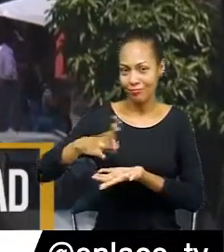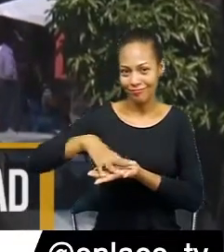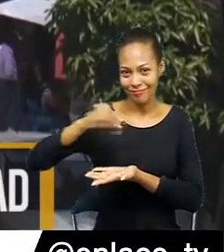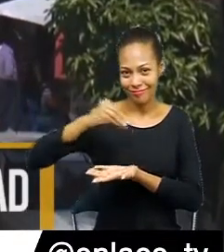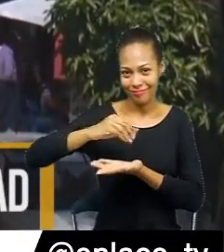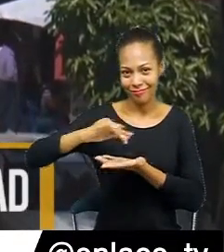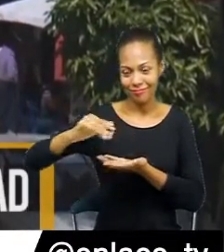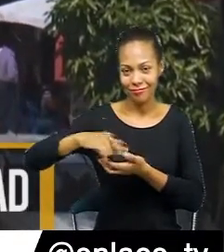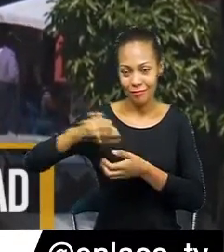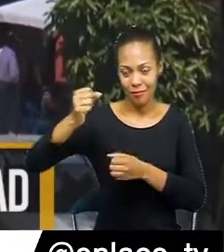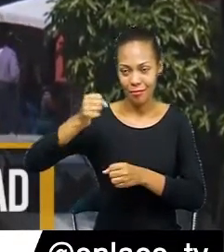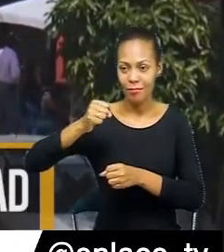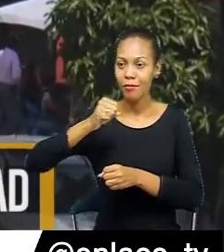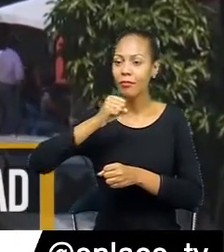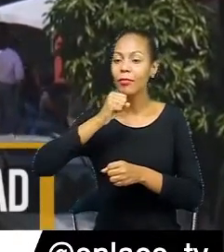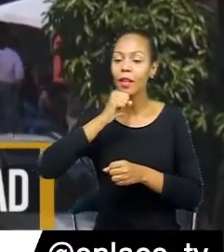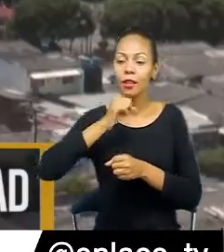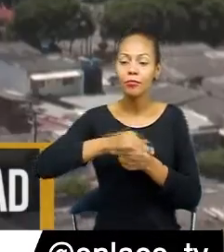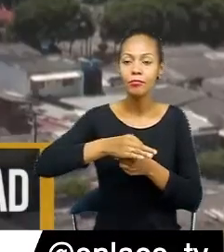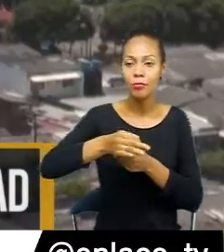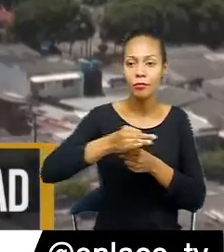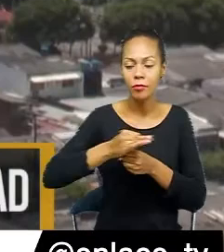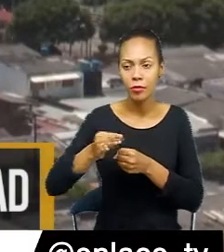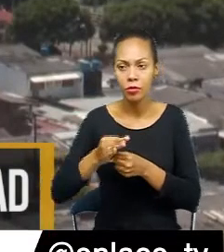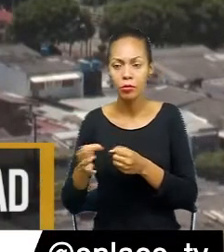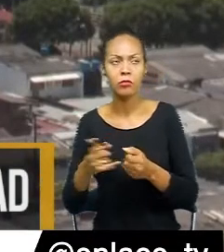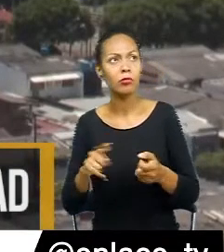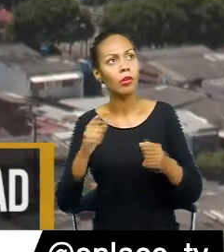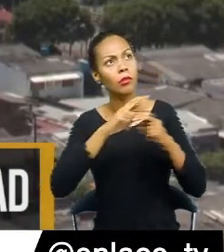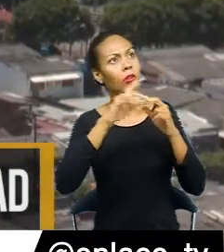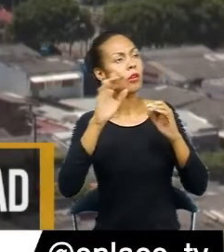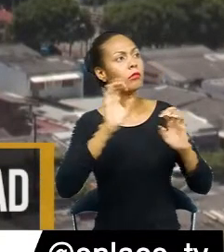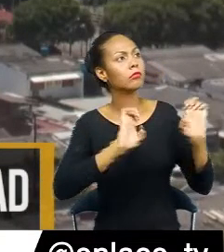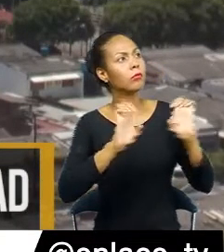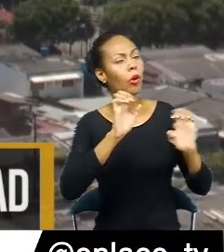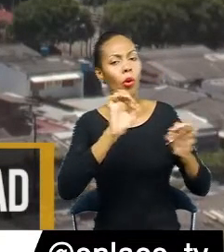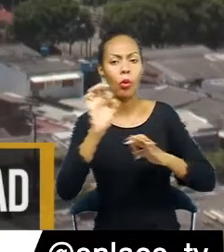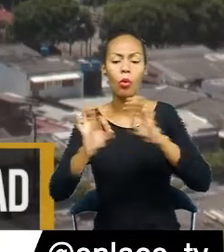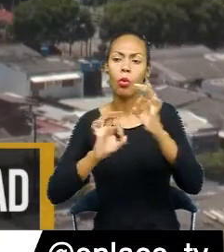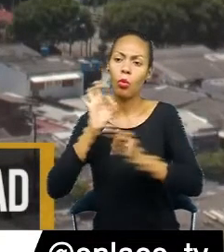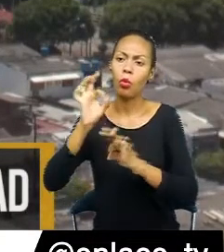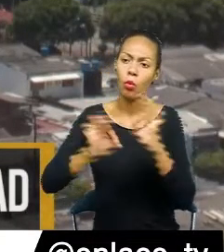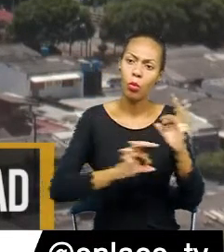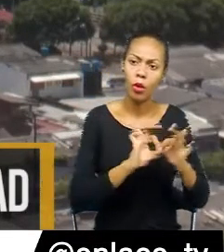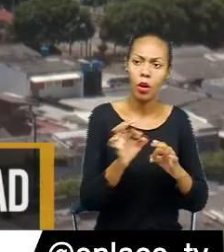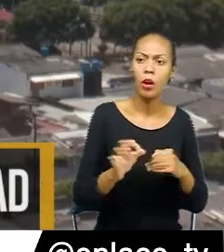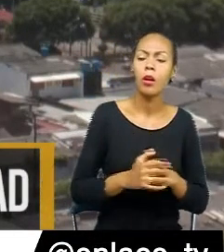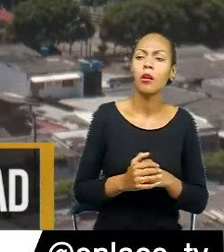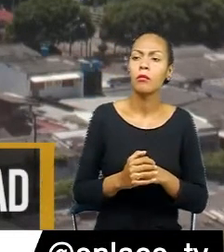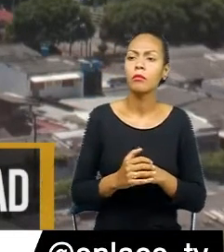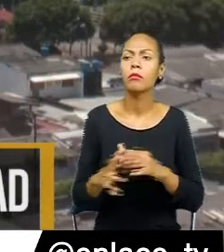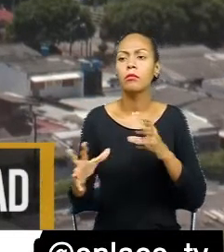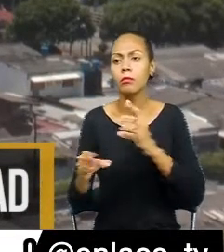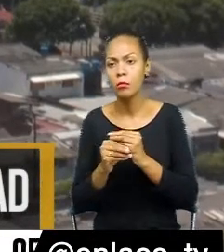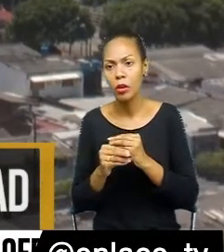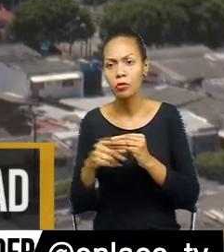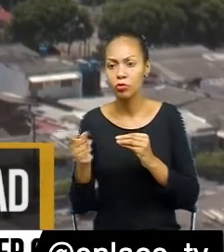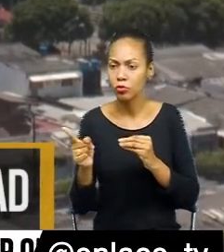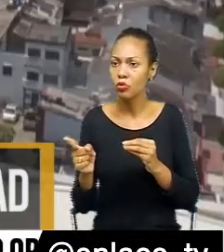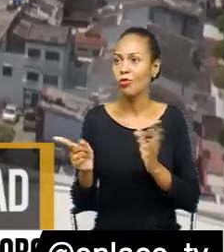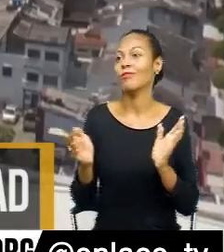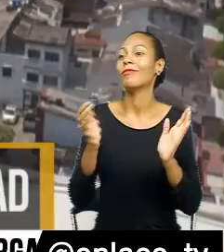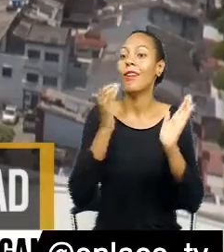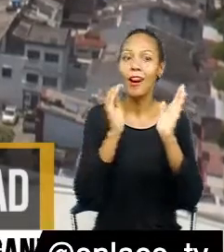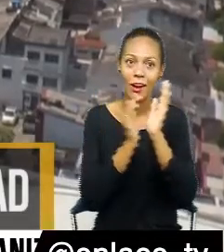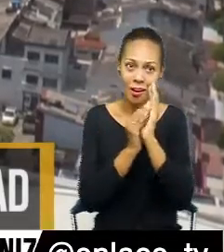estatal, transparencia, defensa del medio ambiente, elección popular de cargos de representación municipal y el régimen de los servicios públicos.